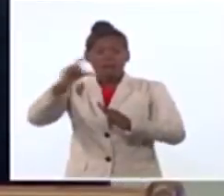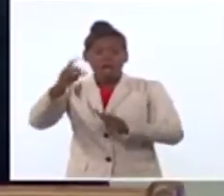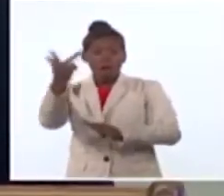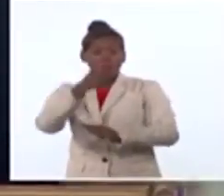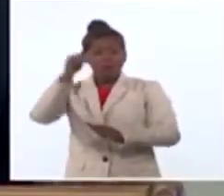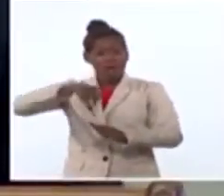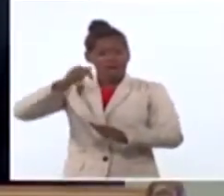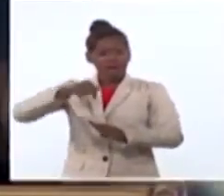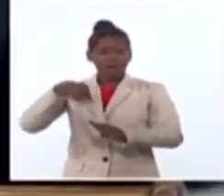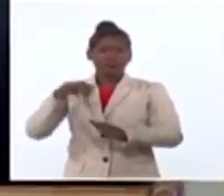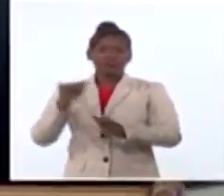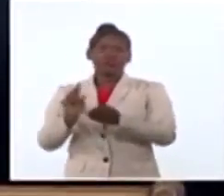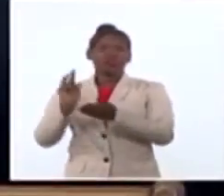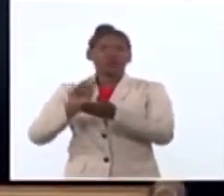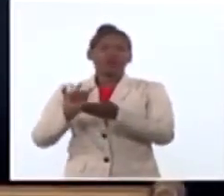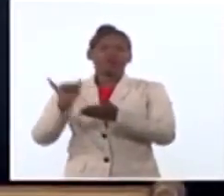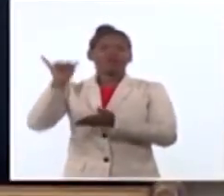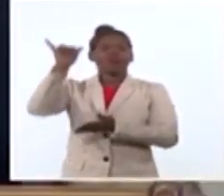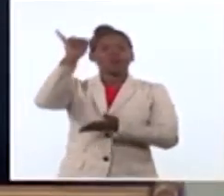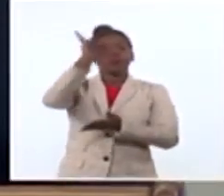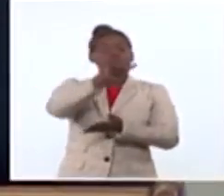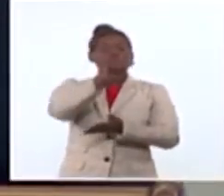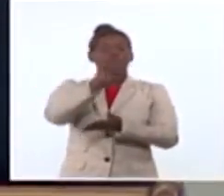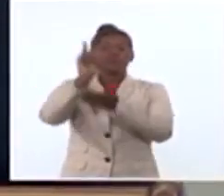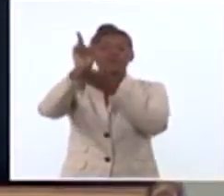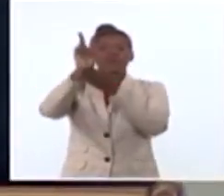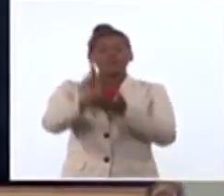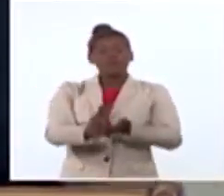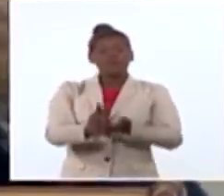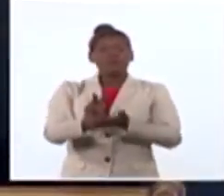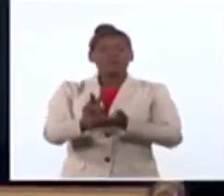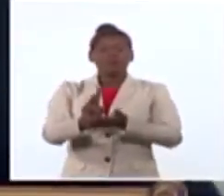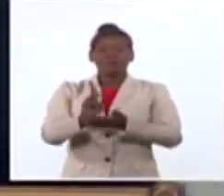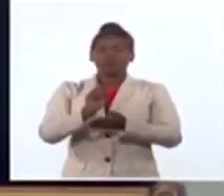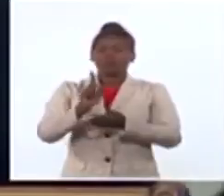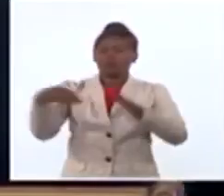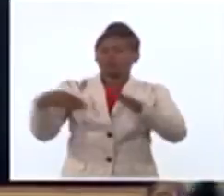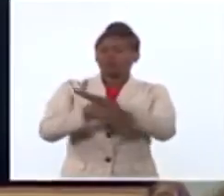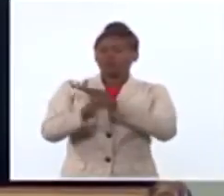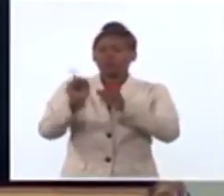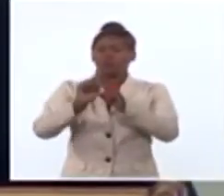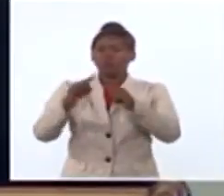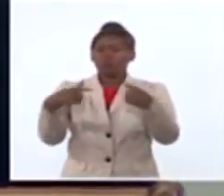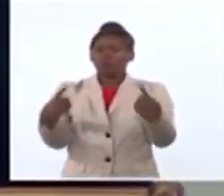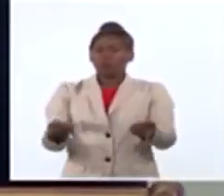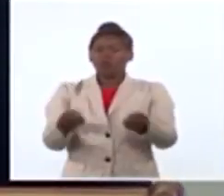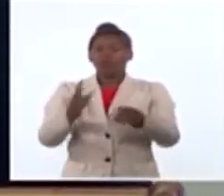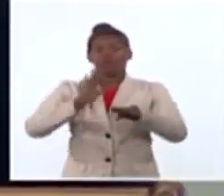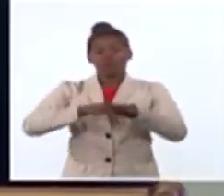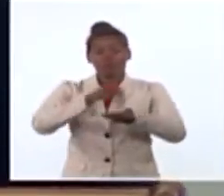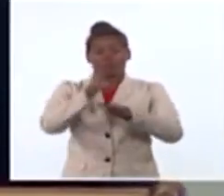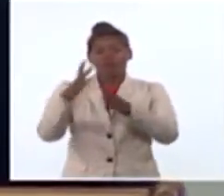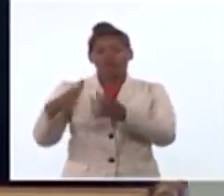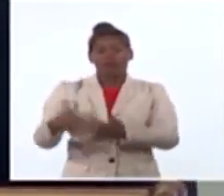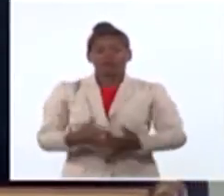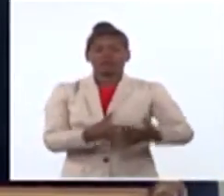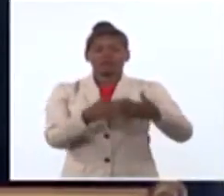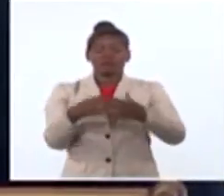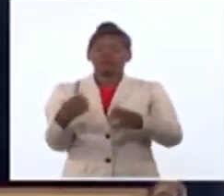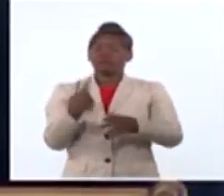intervención sanitaria en Cuba o en otros países, sino con los resultados de control de la pandemia que está exhibiendo